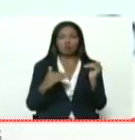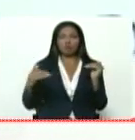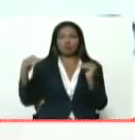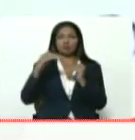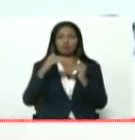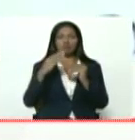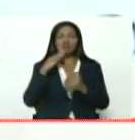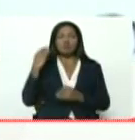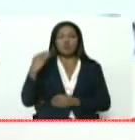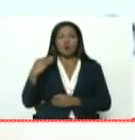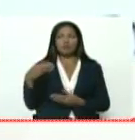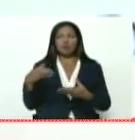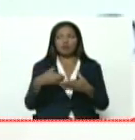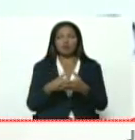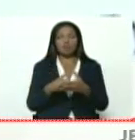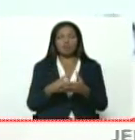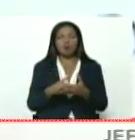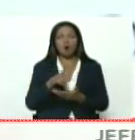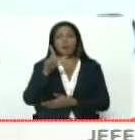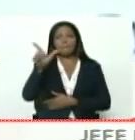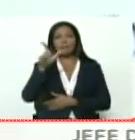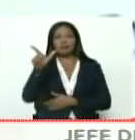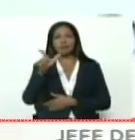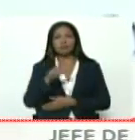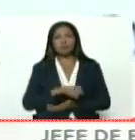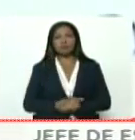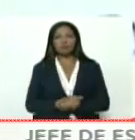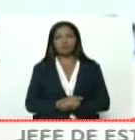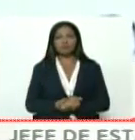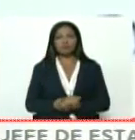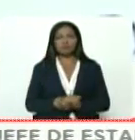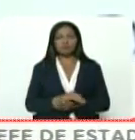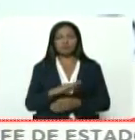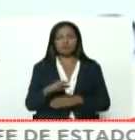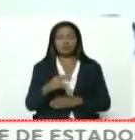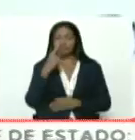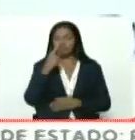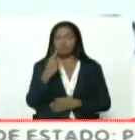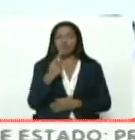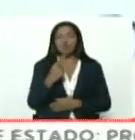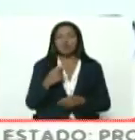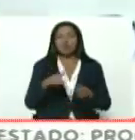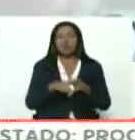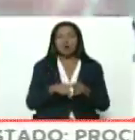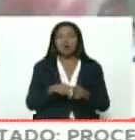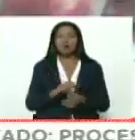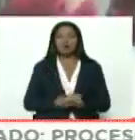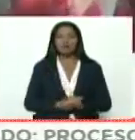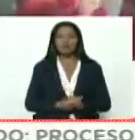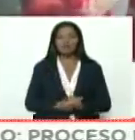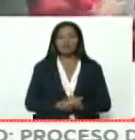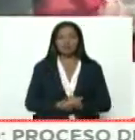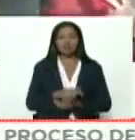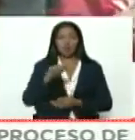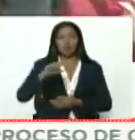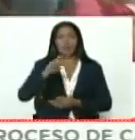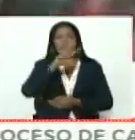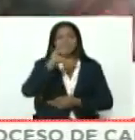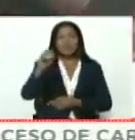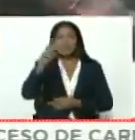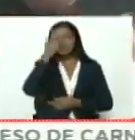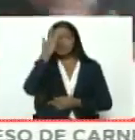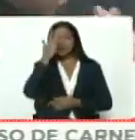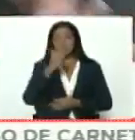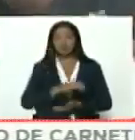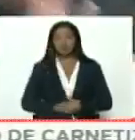de la Juventud del Partido Socialista Unido de Venezuela, Antonio José de Sucre. hoy 20 de